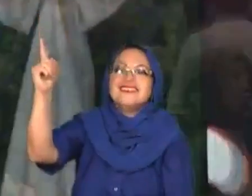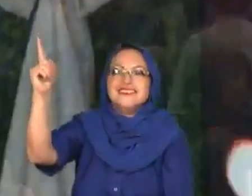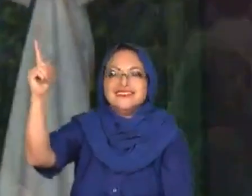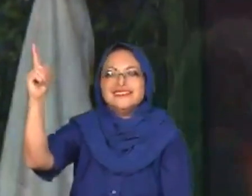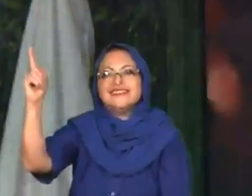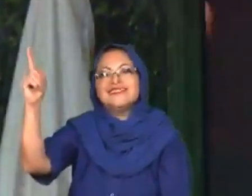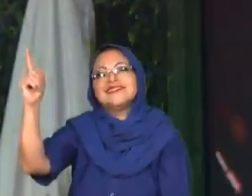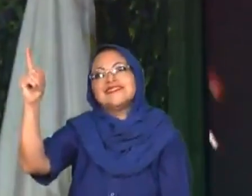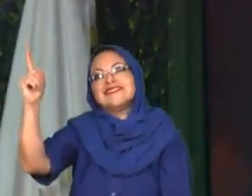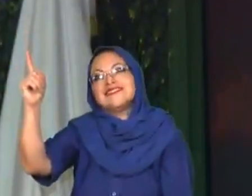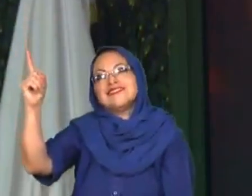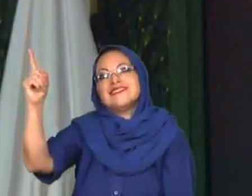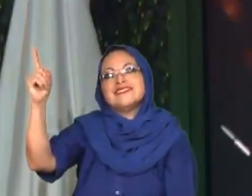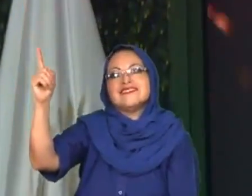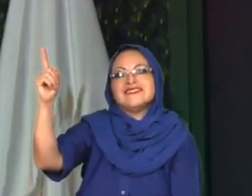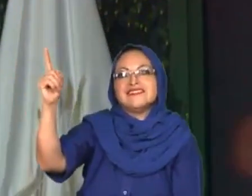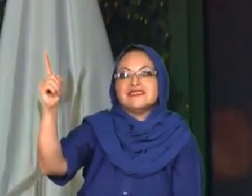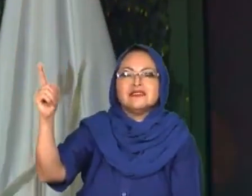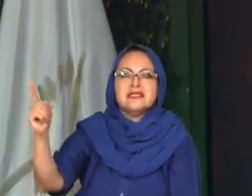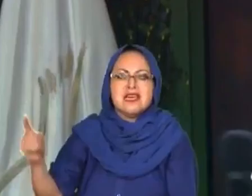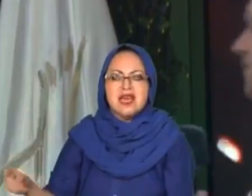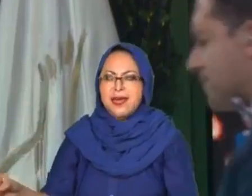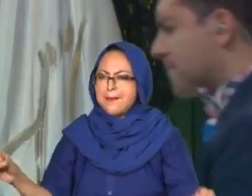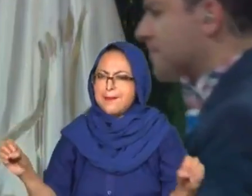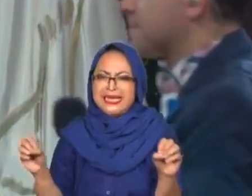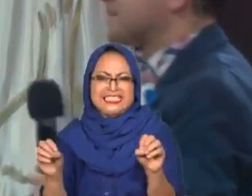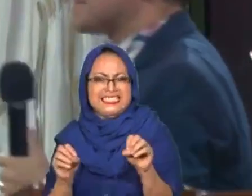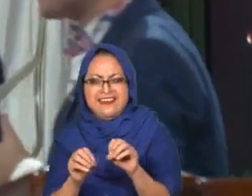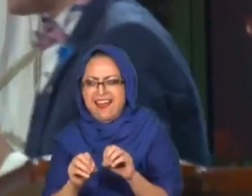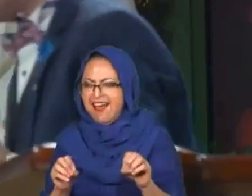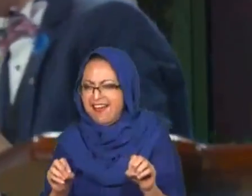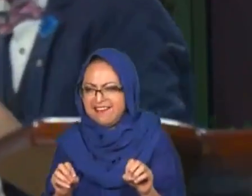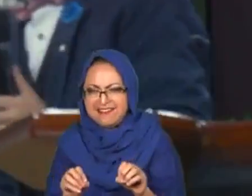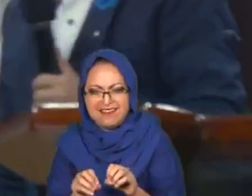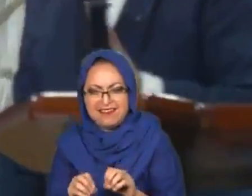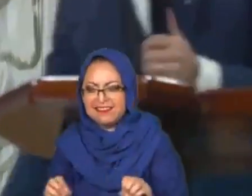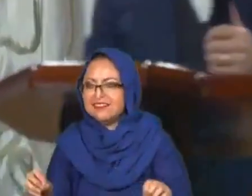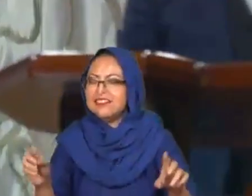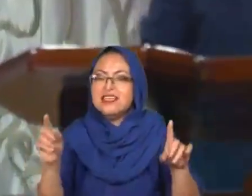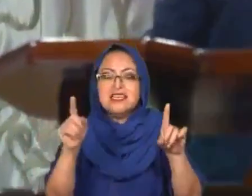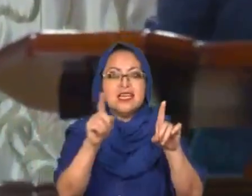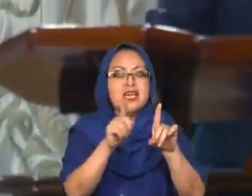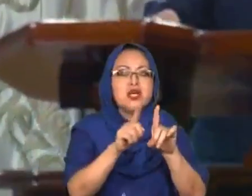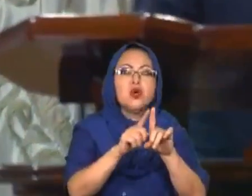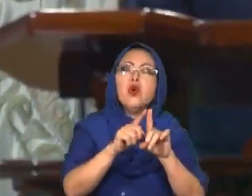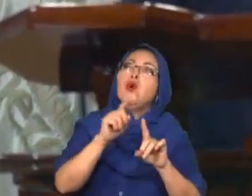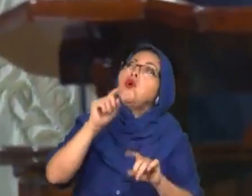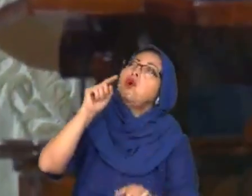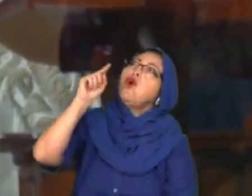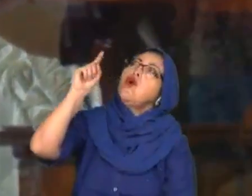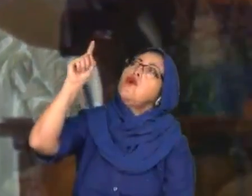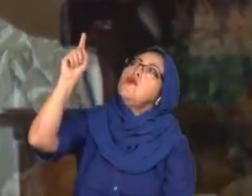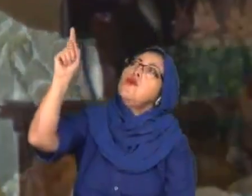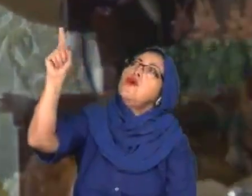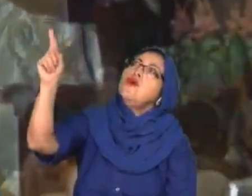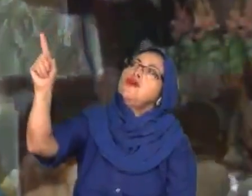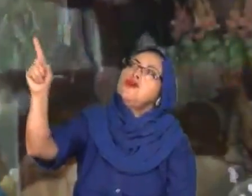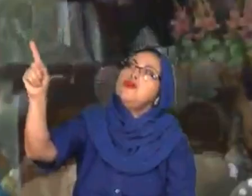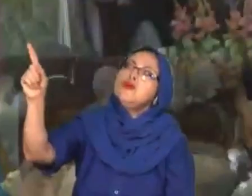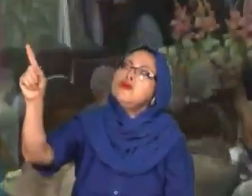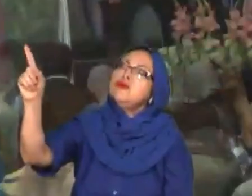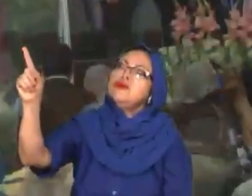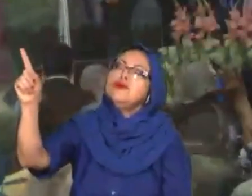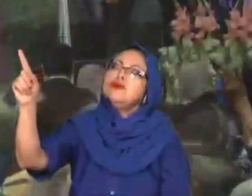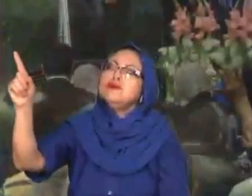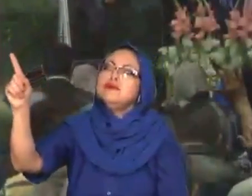amo. No hay nadie como tú. No hay nadie como